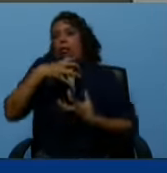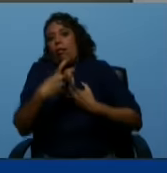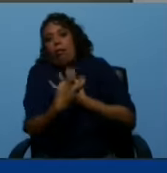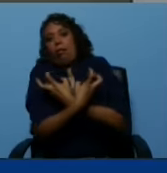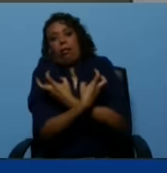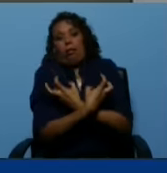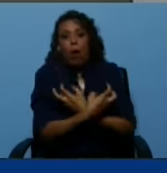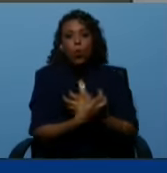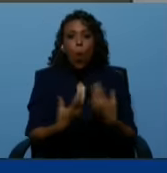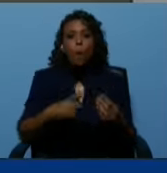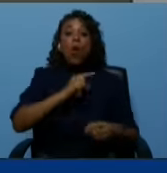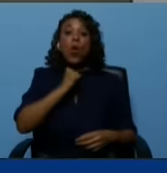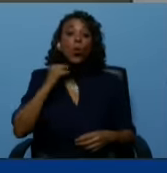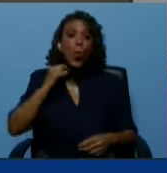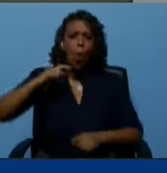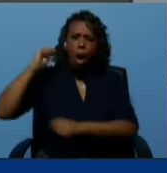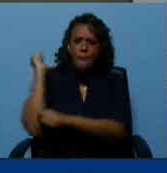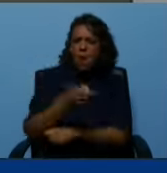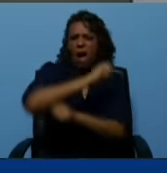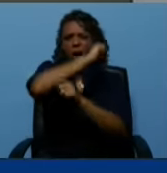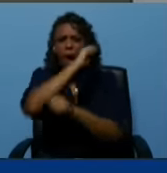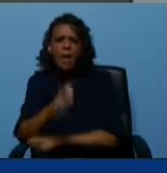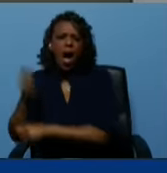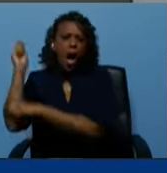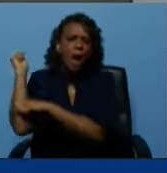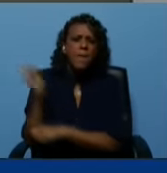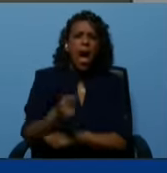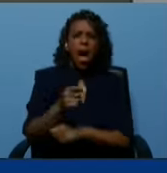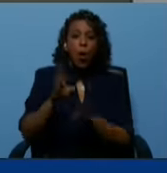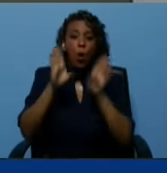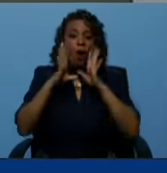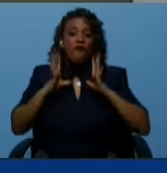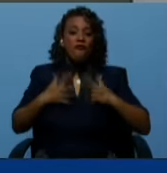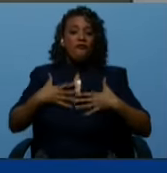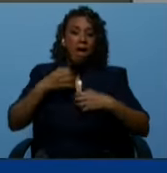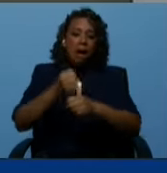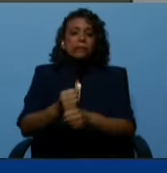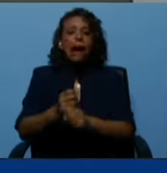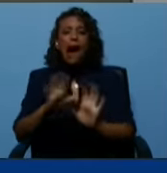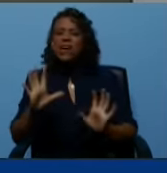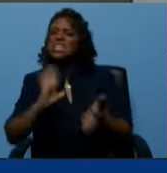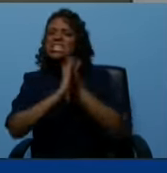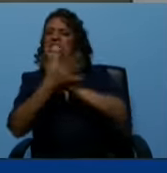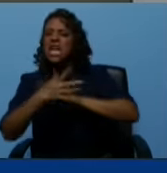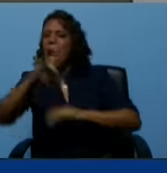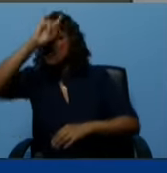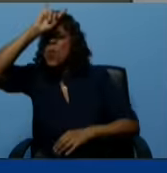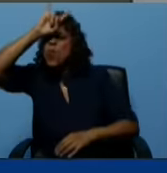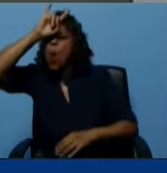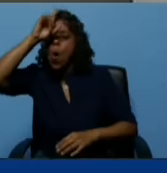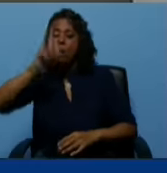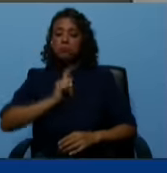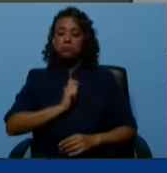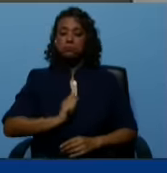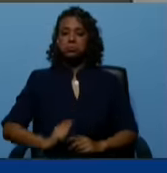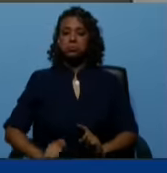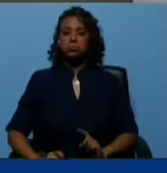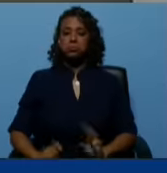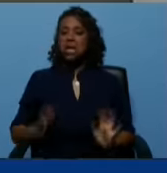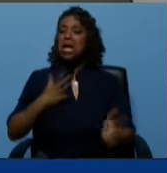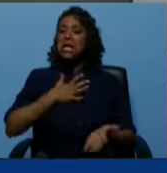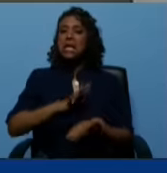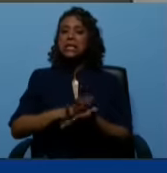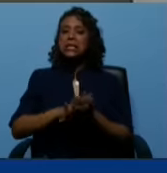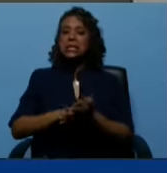cómo el cura del exorcista se confía y baja el crucifijo. Y en